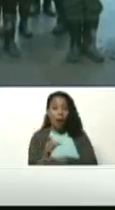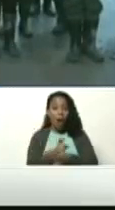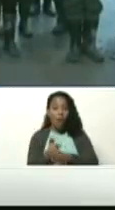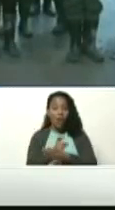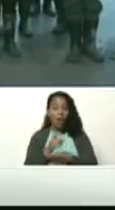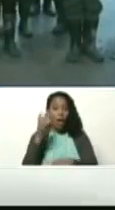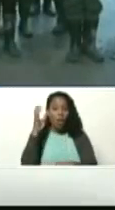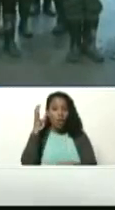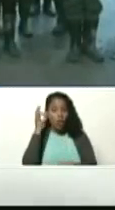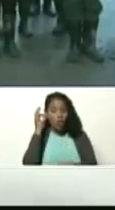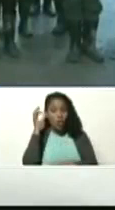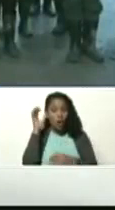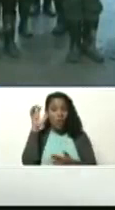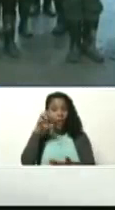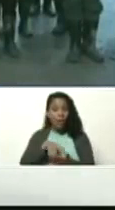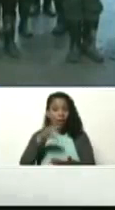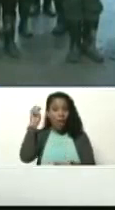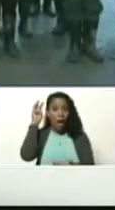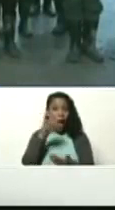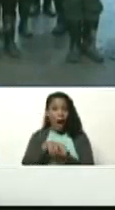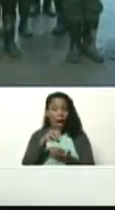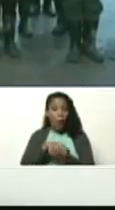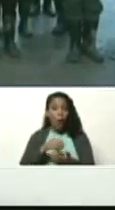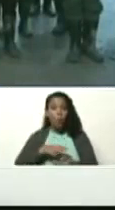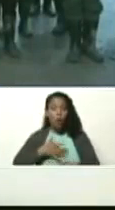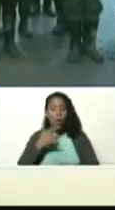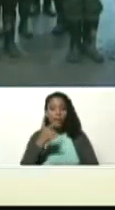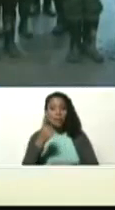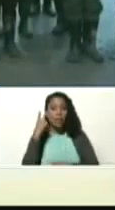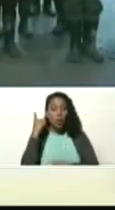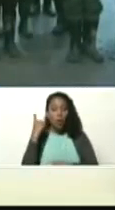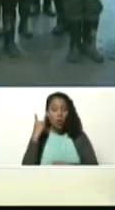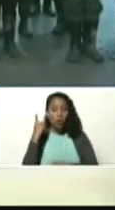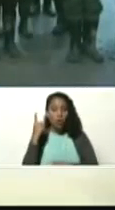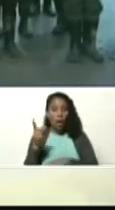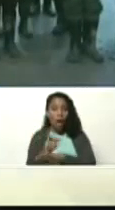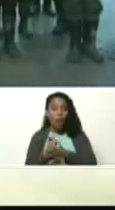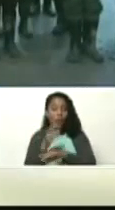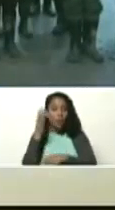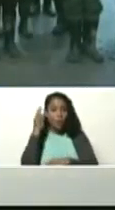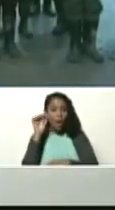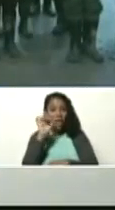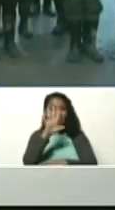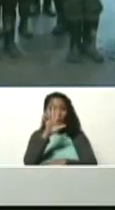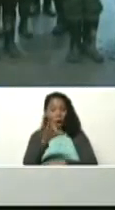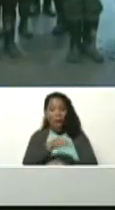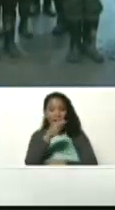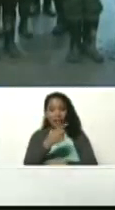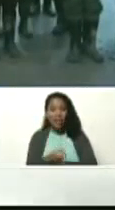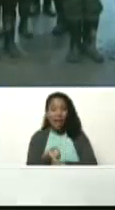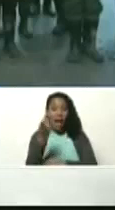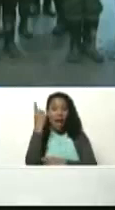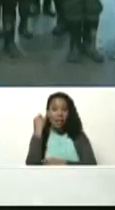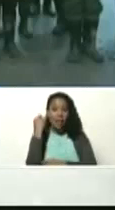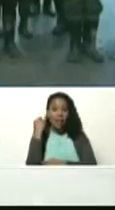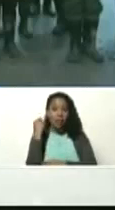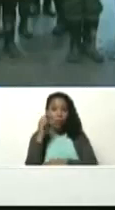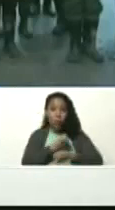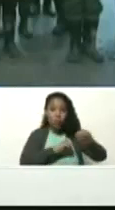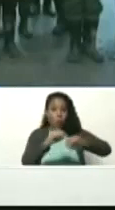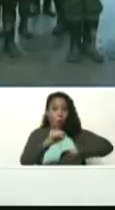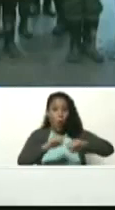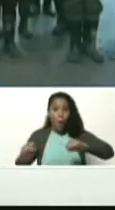gobernadora, si nos puede dar su apreciación, la gobernadora está desde las 5 de la tarde de ayer.